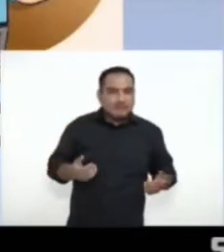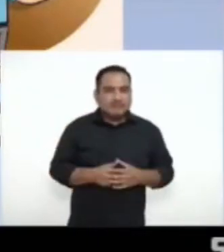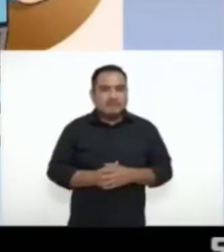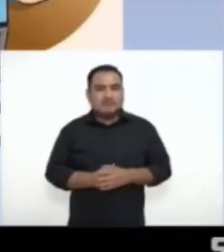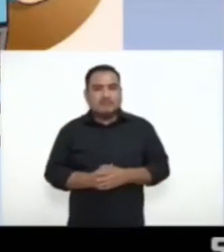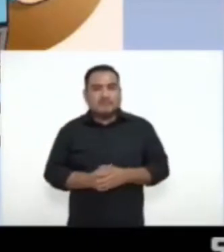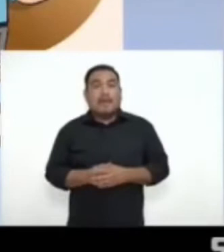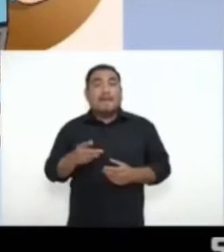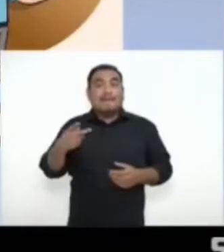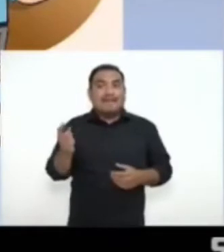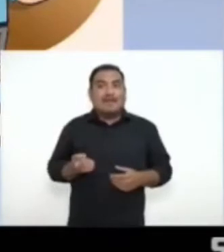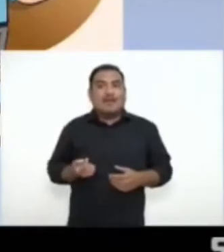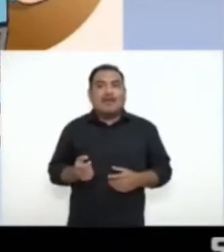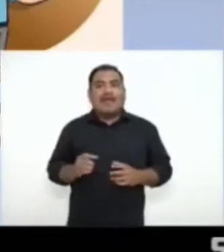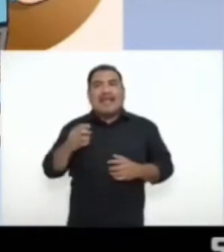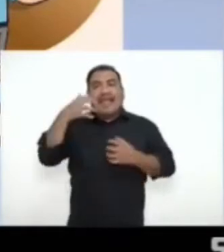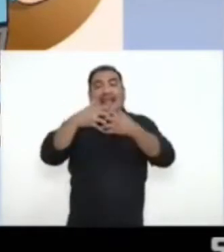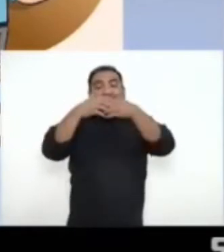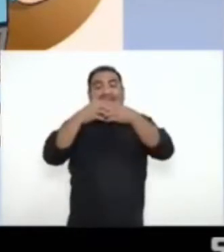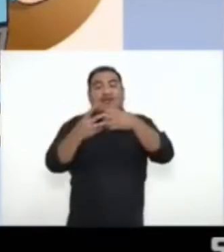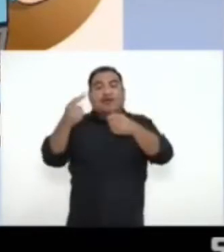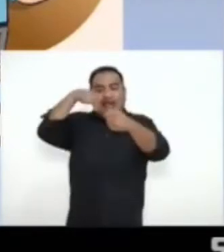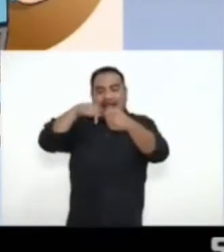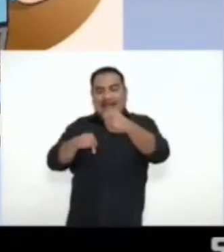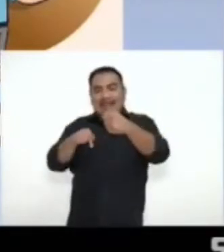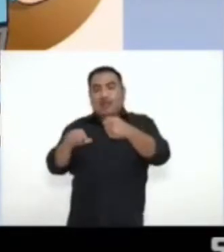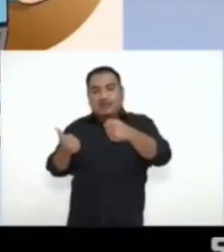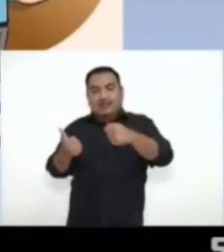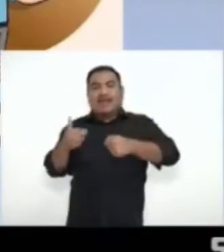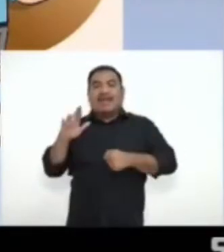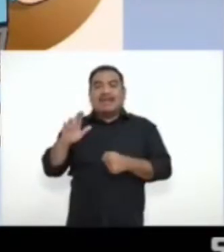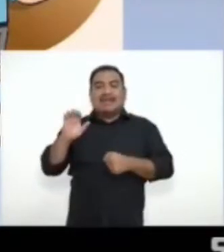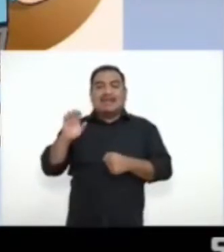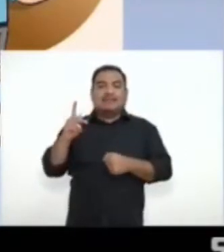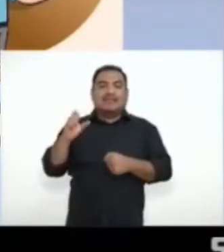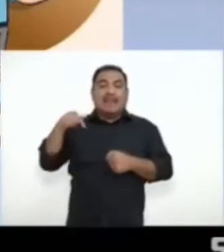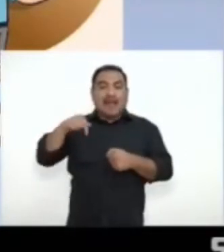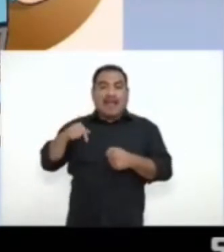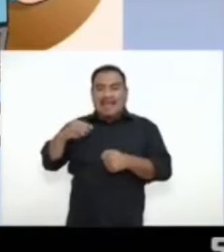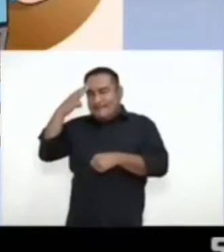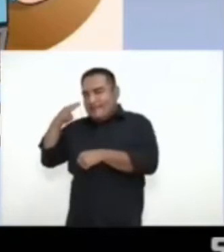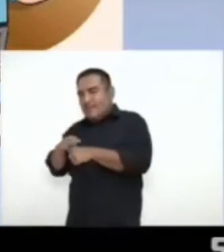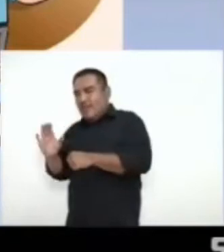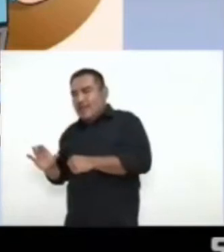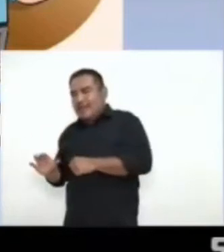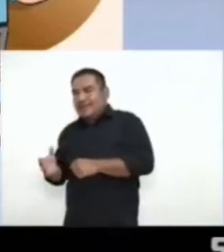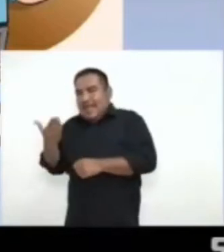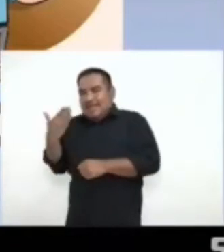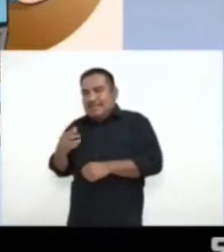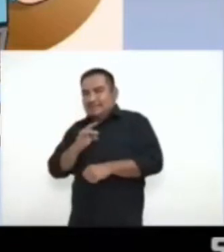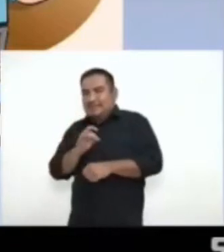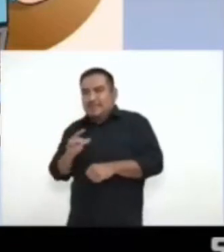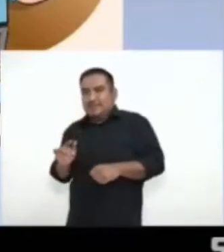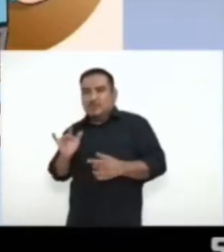del inconsciente? En nuestro cerebro reptiliano. En ese lugar en donde detecta un miedo,